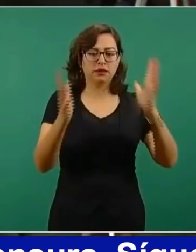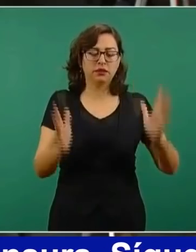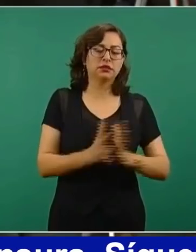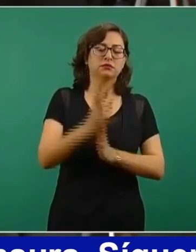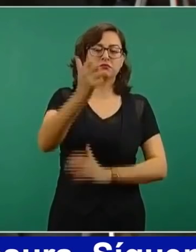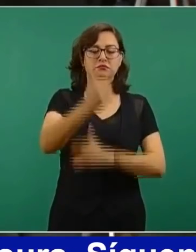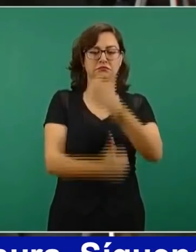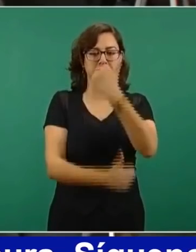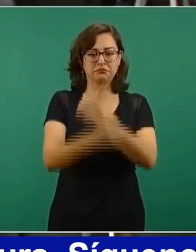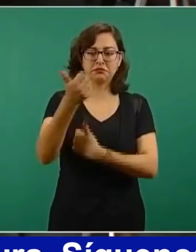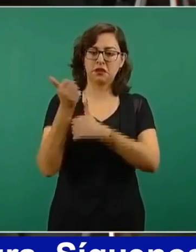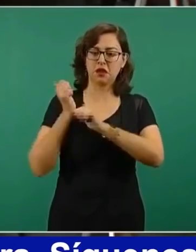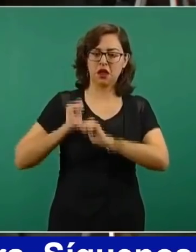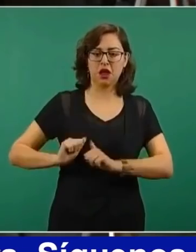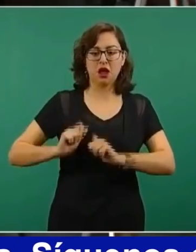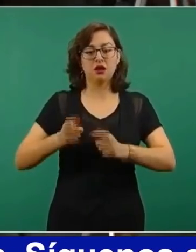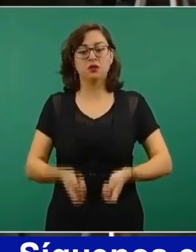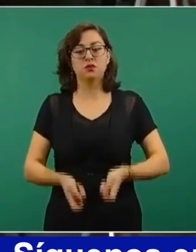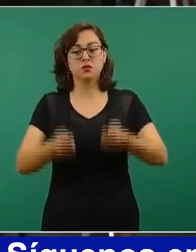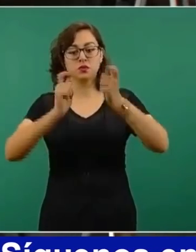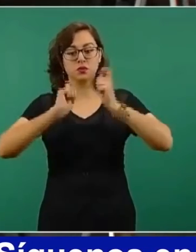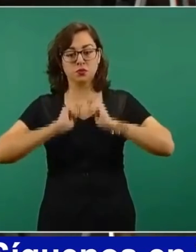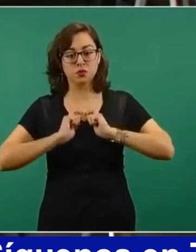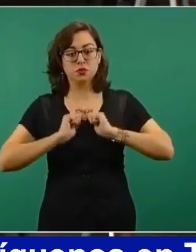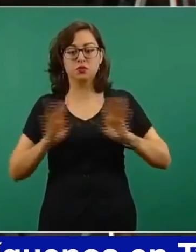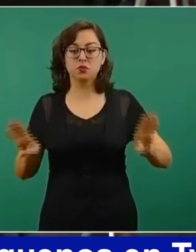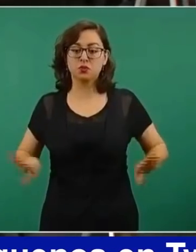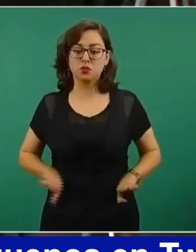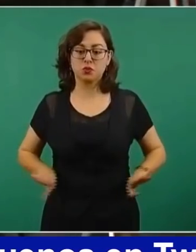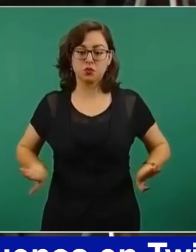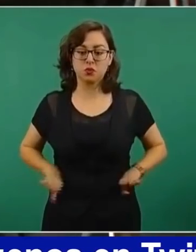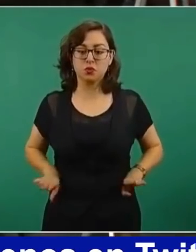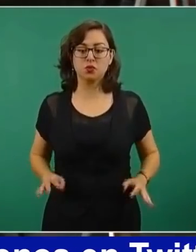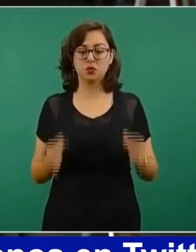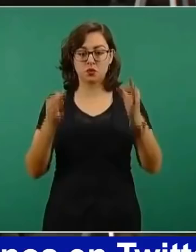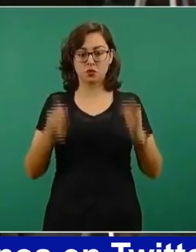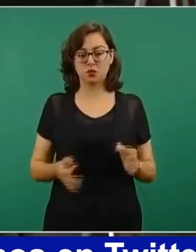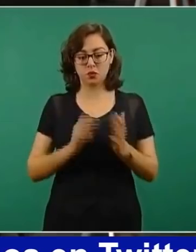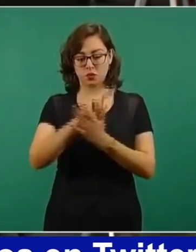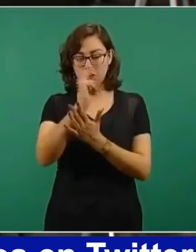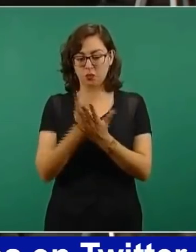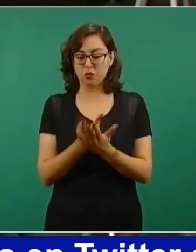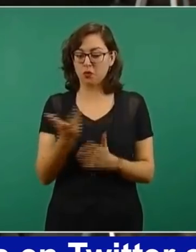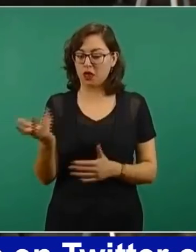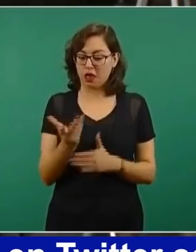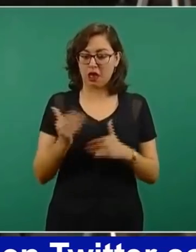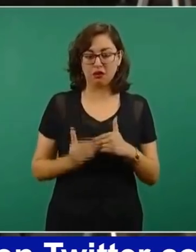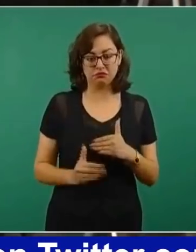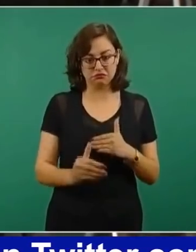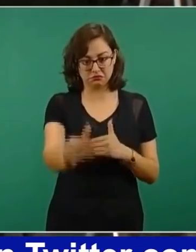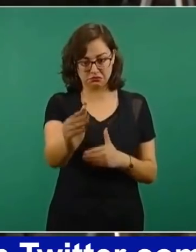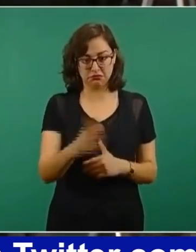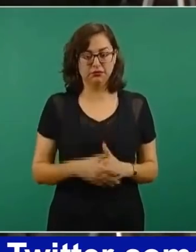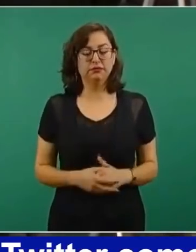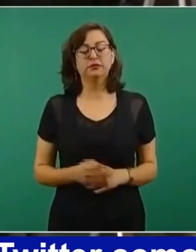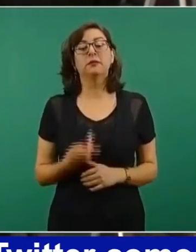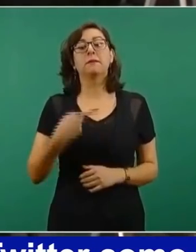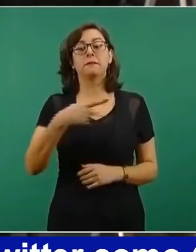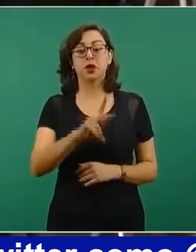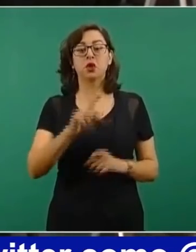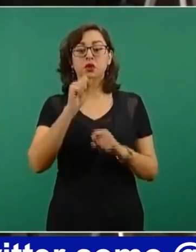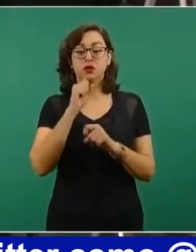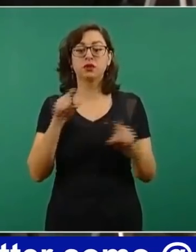elección, de representación, con una declaración de principios, con un programa de acción. Pero también hay que recordar que los partidos públicos pues son